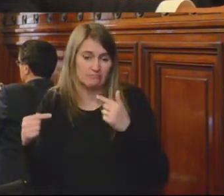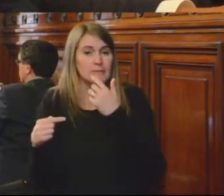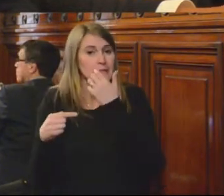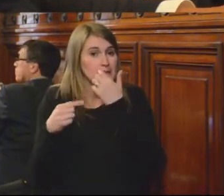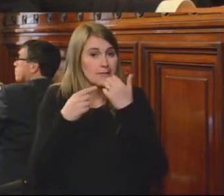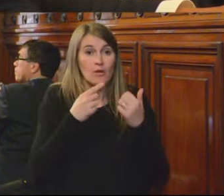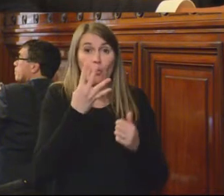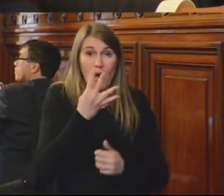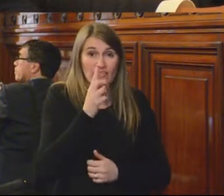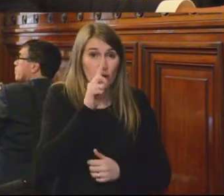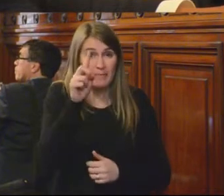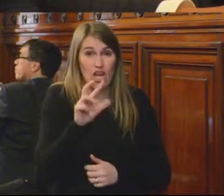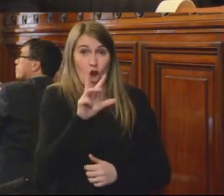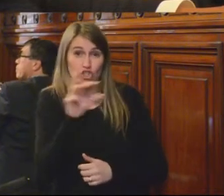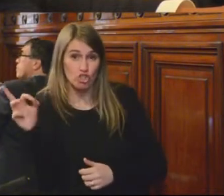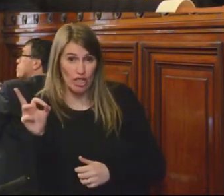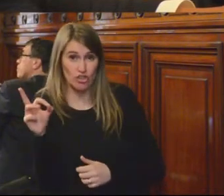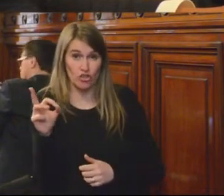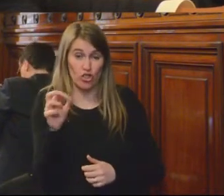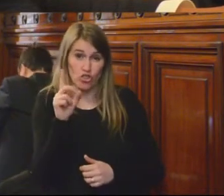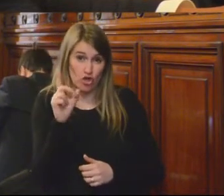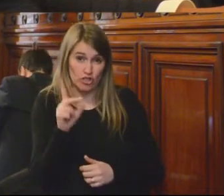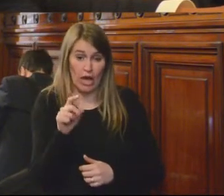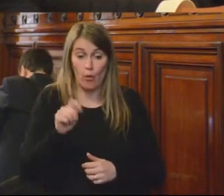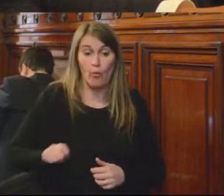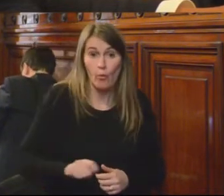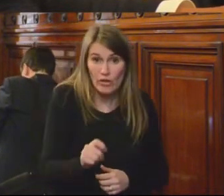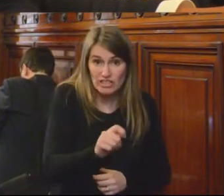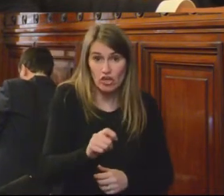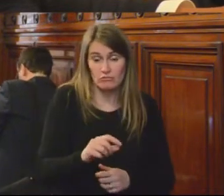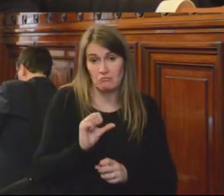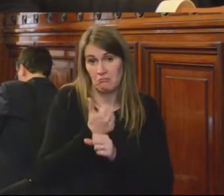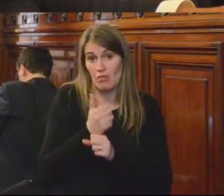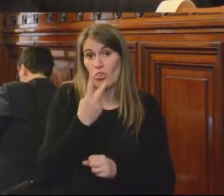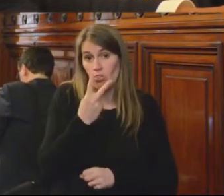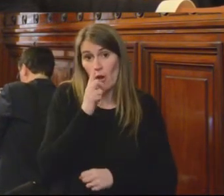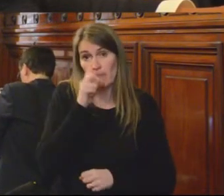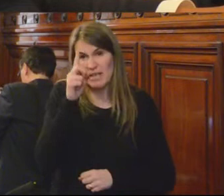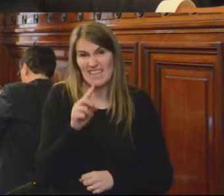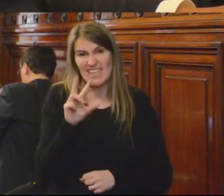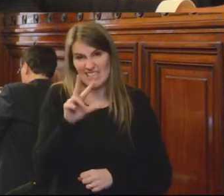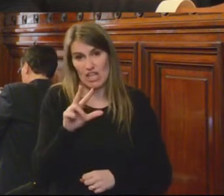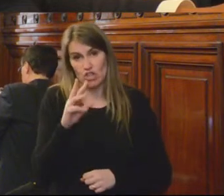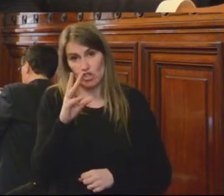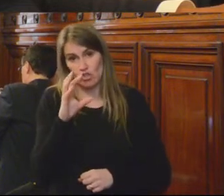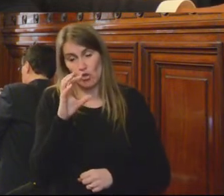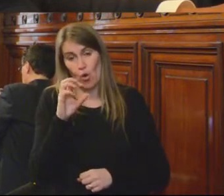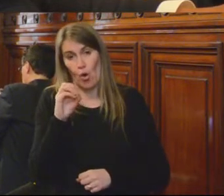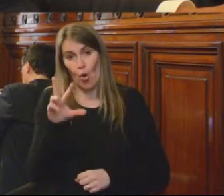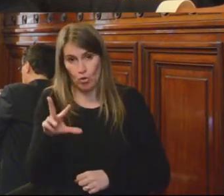de 4.812 juicios en los que participó el Estado venezolano, resultó vencedor en 2.308 y perdedor en